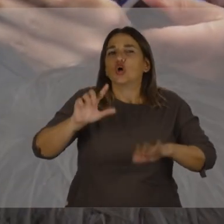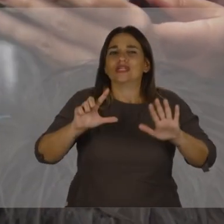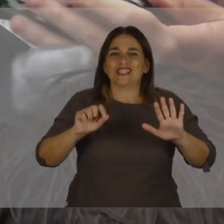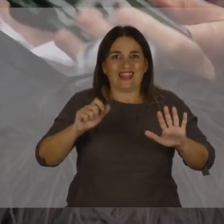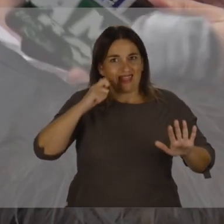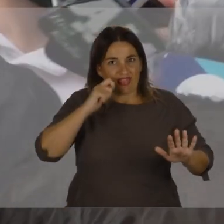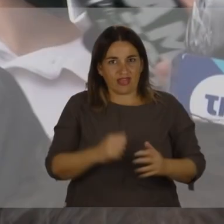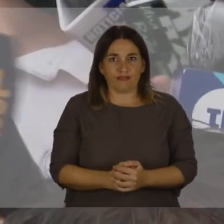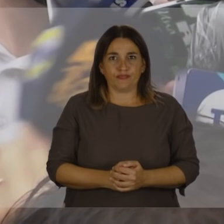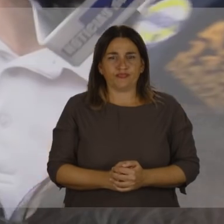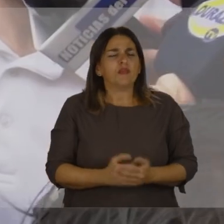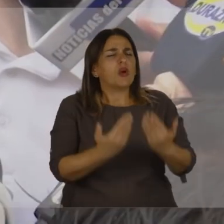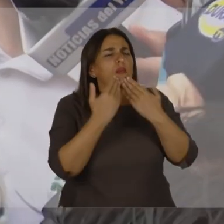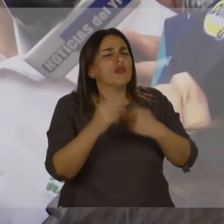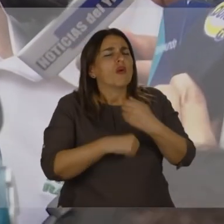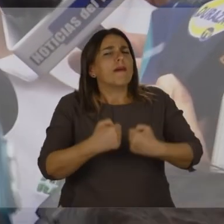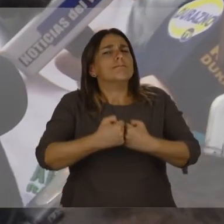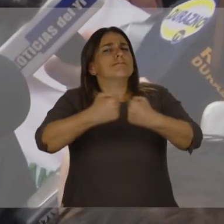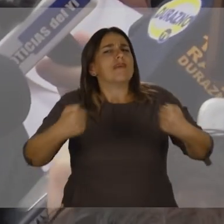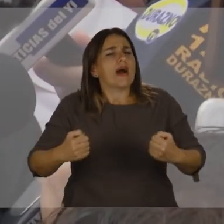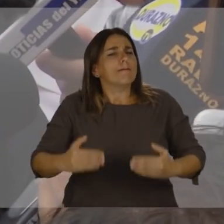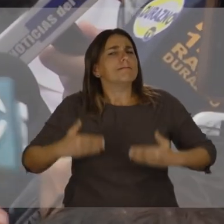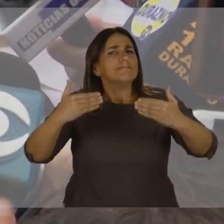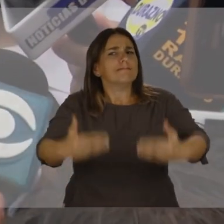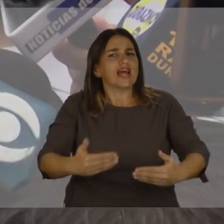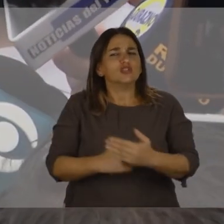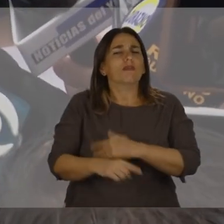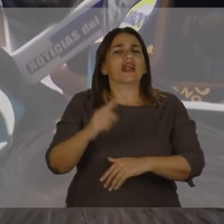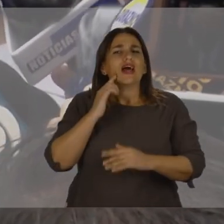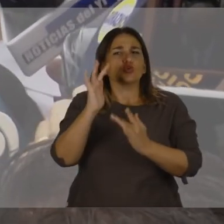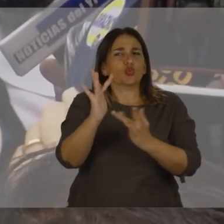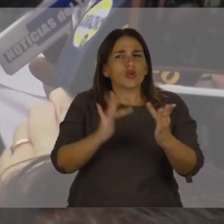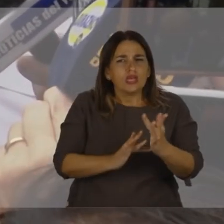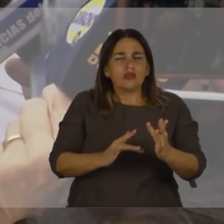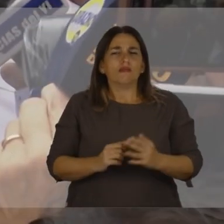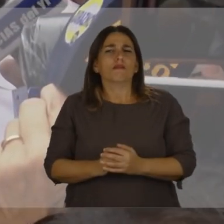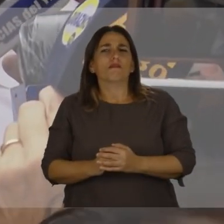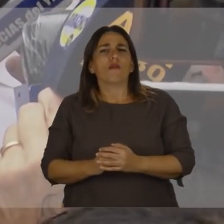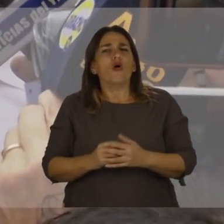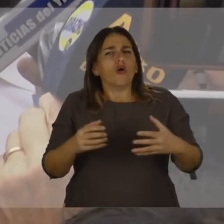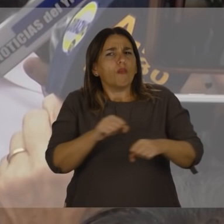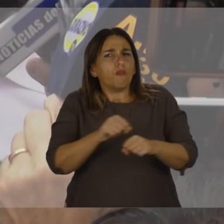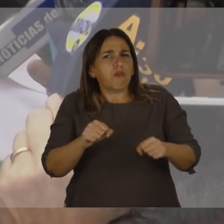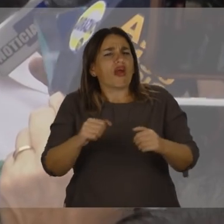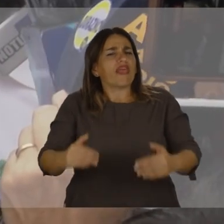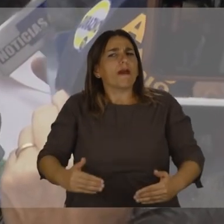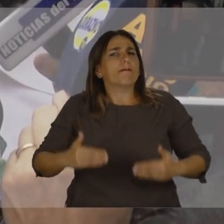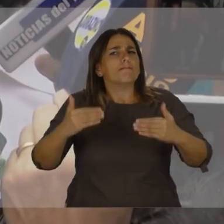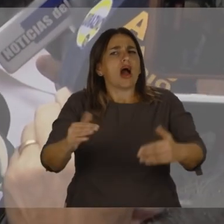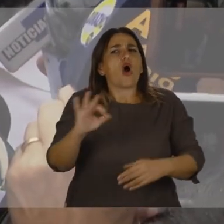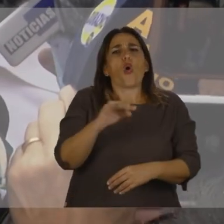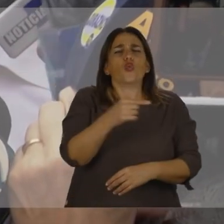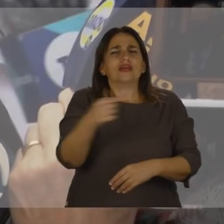70 años. Presidente, ¿se puede extender el plazo? Usted hablaba de la semana de turismo para 18 a 70 años. ¿Se puede extender ese plazo? Es decir, ¿se lo puede